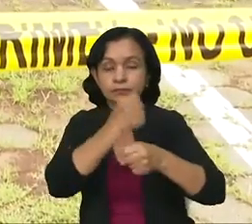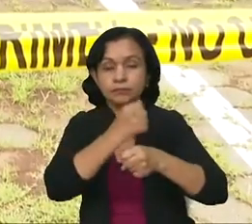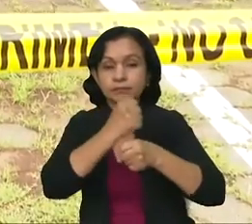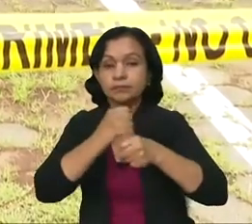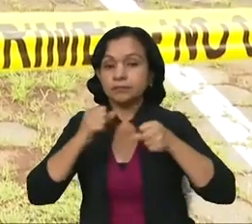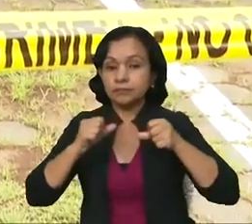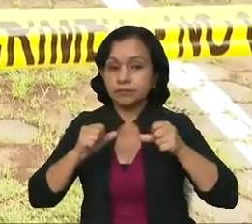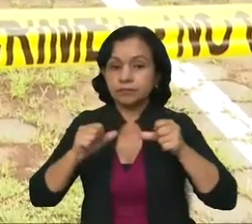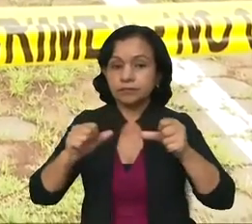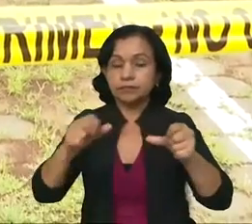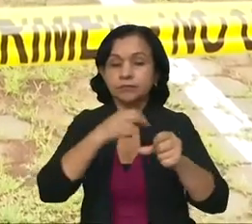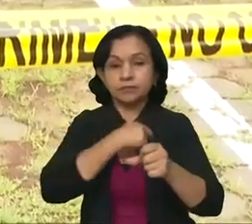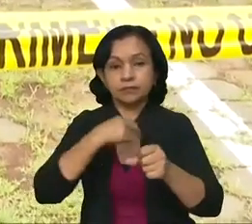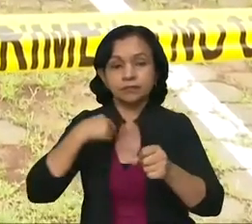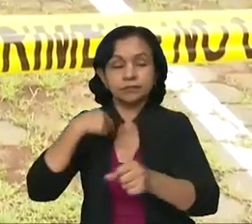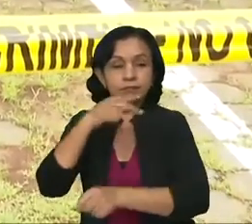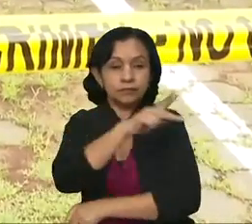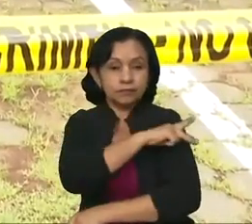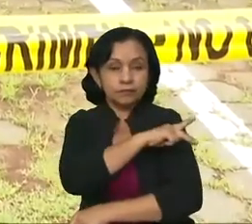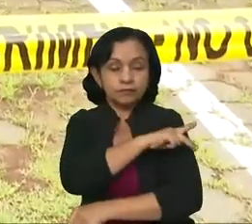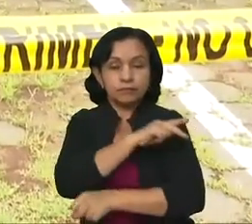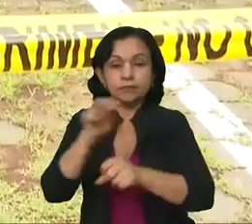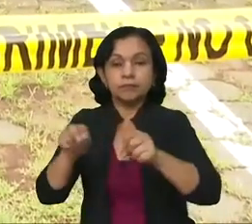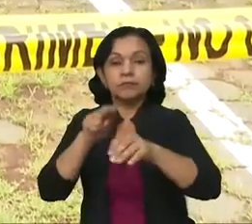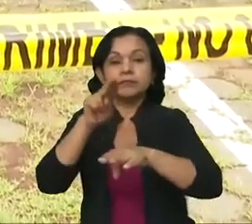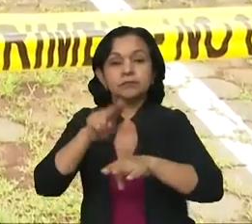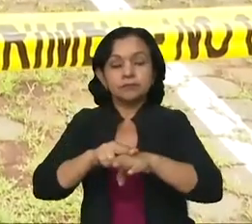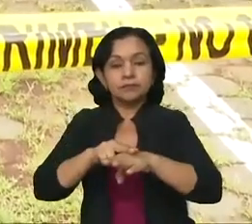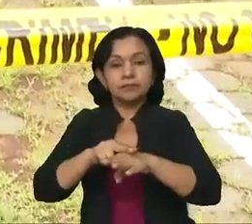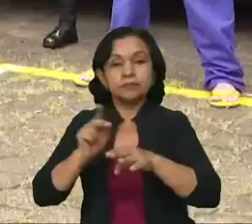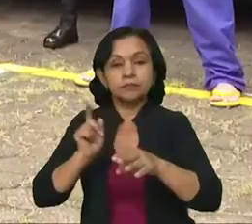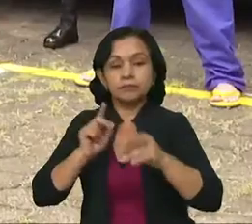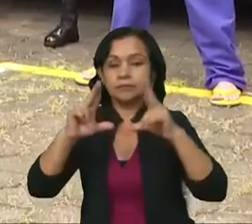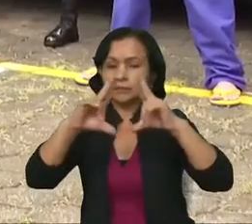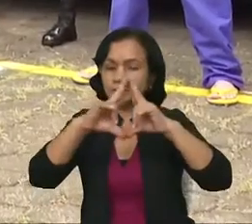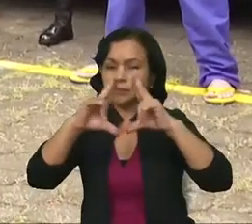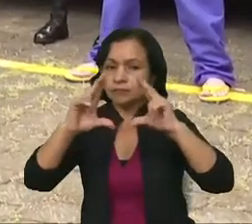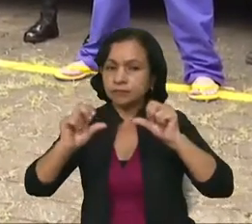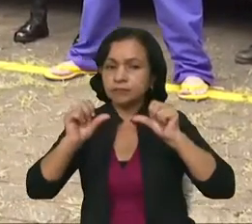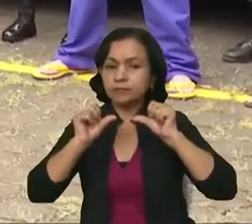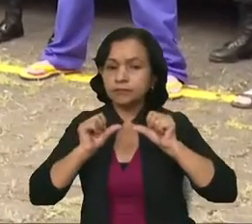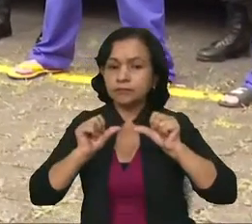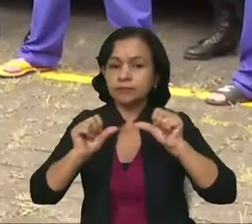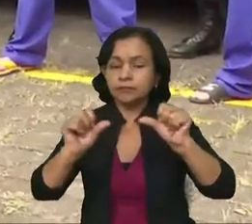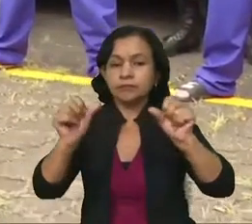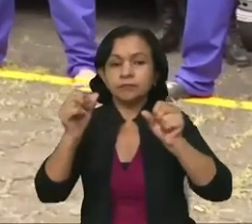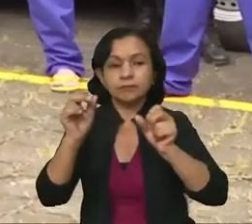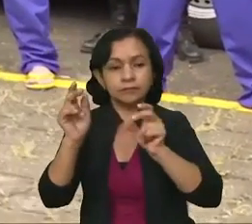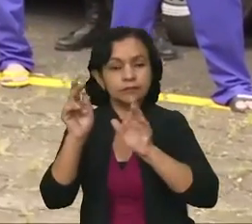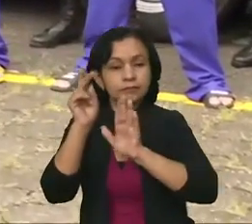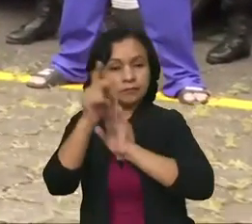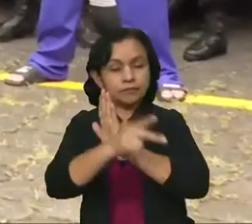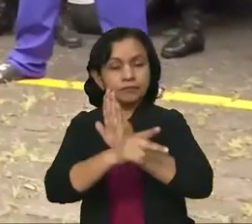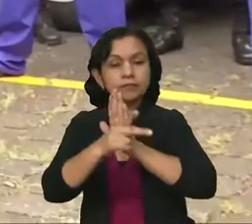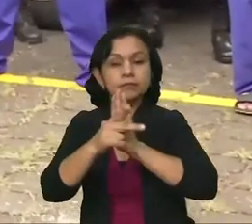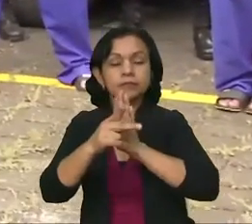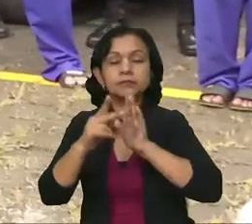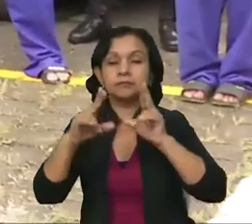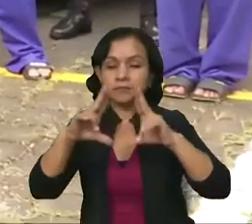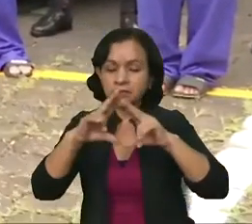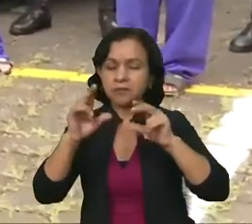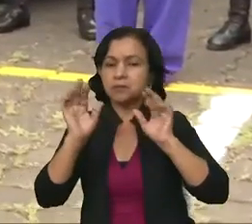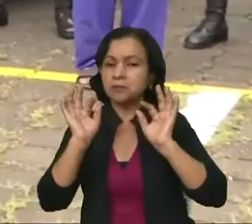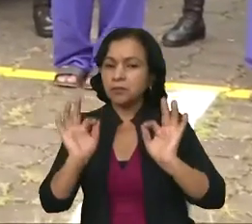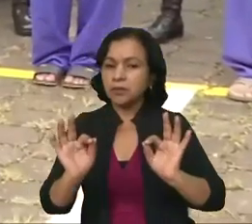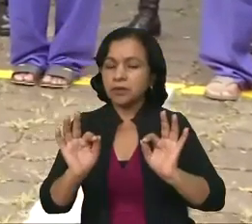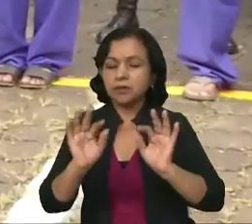constantes que ejecuta la Policía Nacional para garantizar que Nicaragua siga siendo uno de los países más seguros de nuestro continente